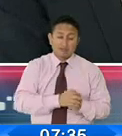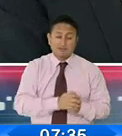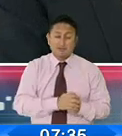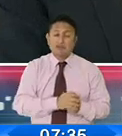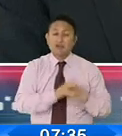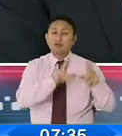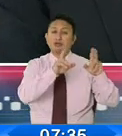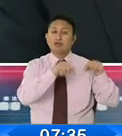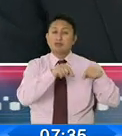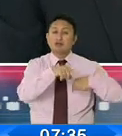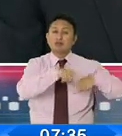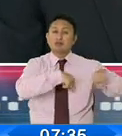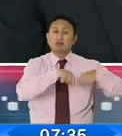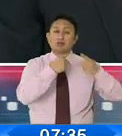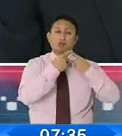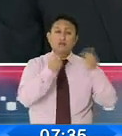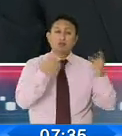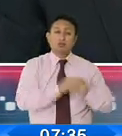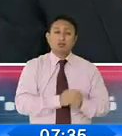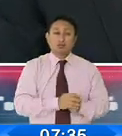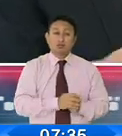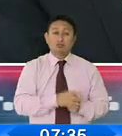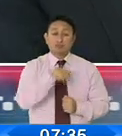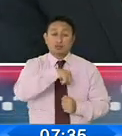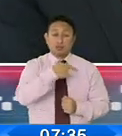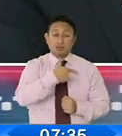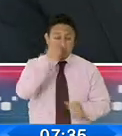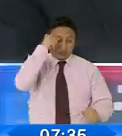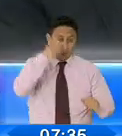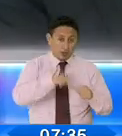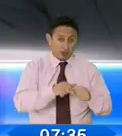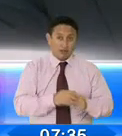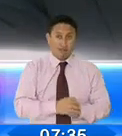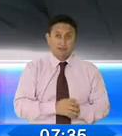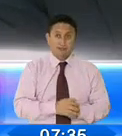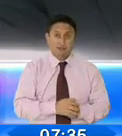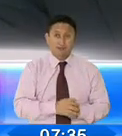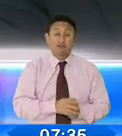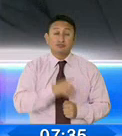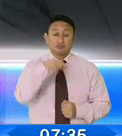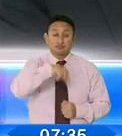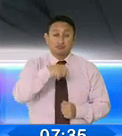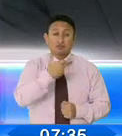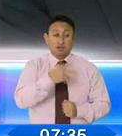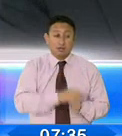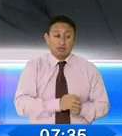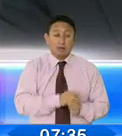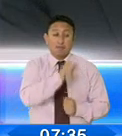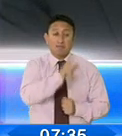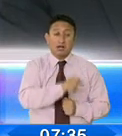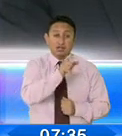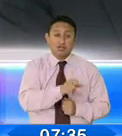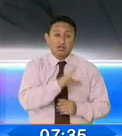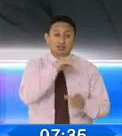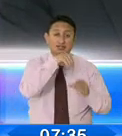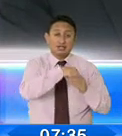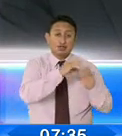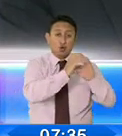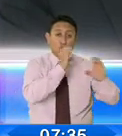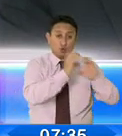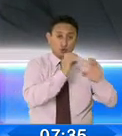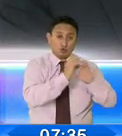respecta al transporte público, que no debemos olvidar también esto, que vamos a controlar el aforo del transporte